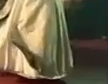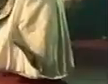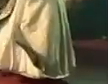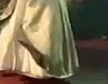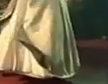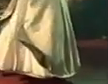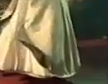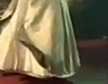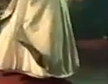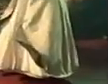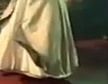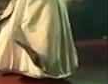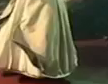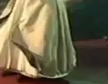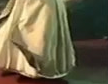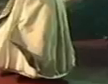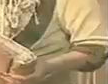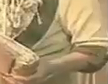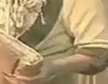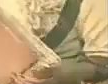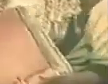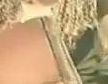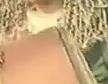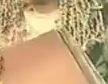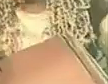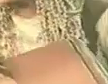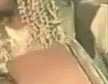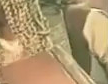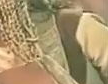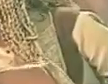este lindo collar. Lo dejo para más tarde, ¿eh?